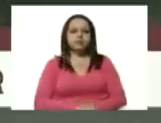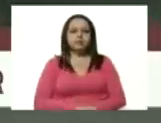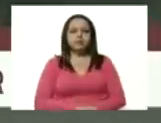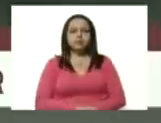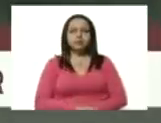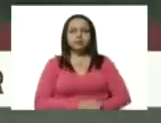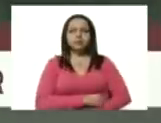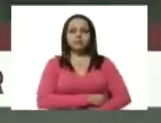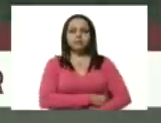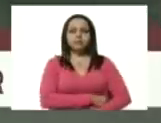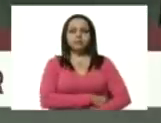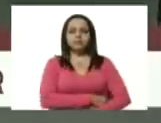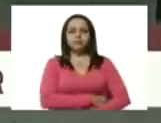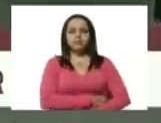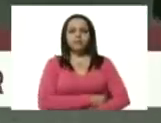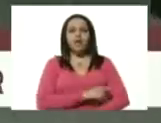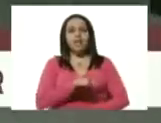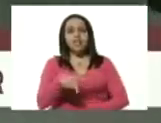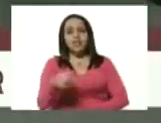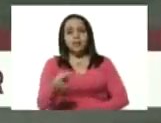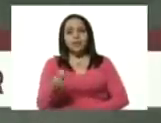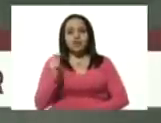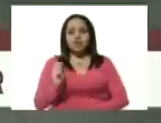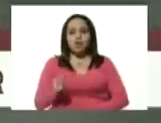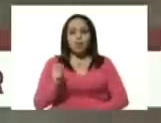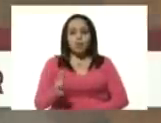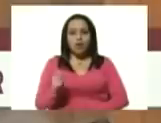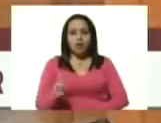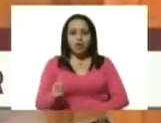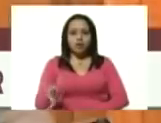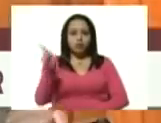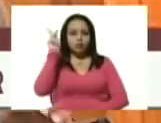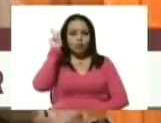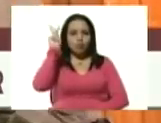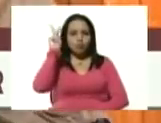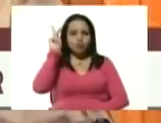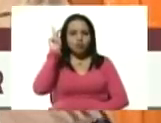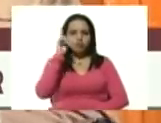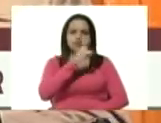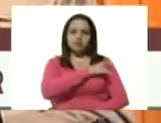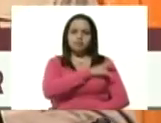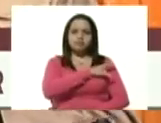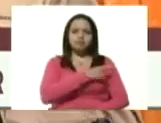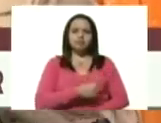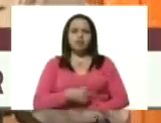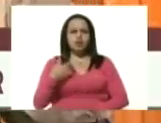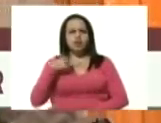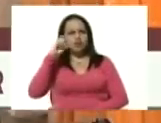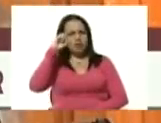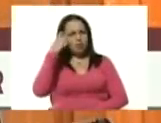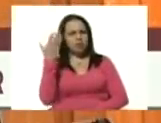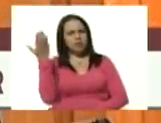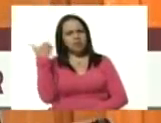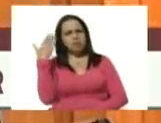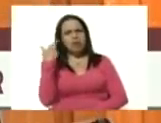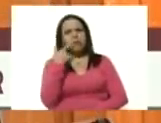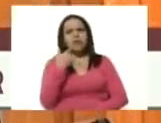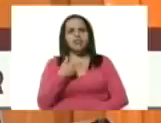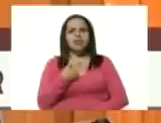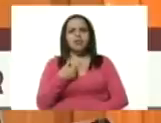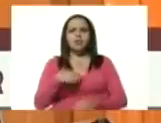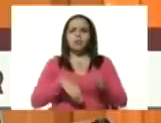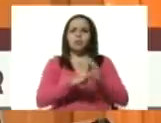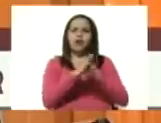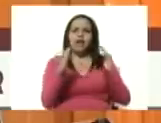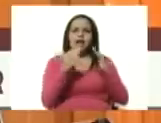Luego que se jubila como profesora universitaria, yo recuerdo que una vez, me cuenta ella un día que llegó a la casa después